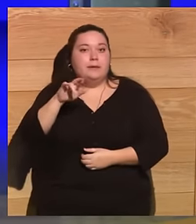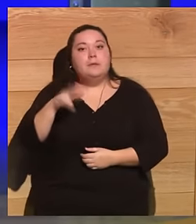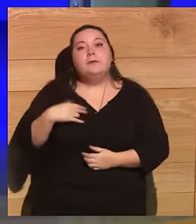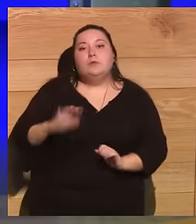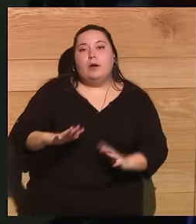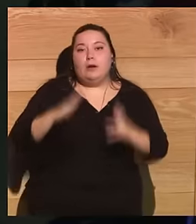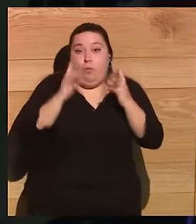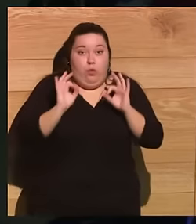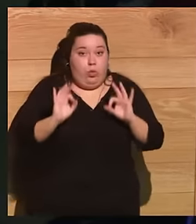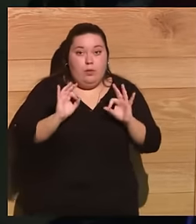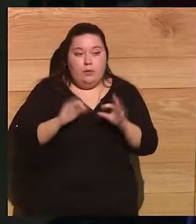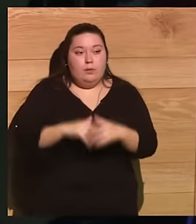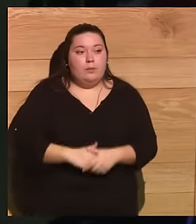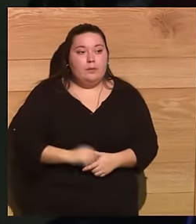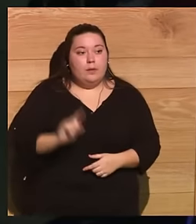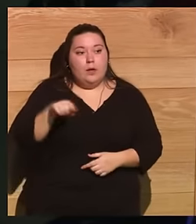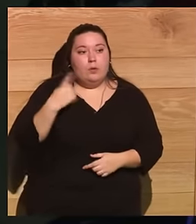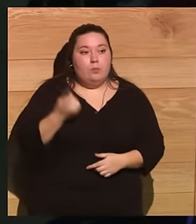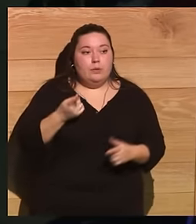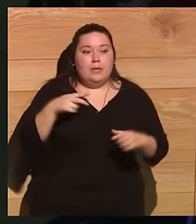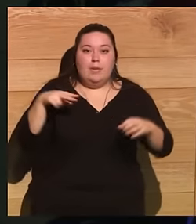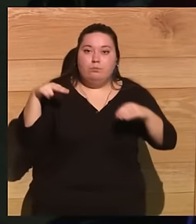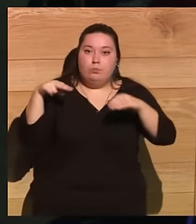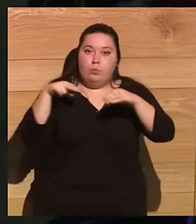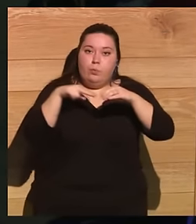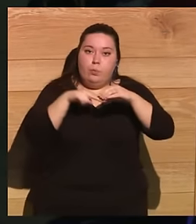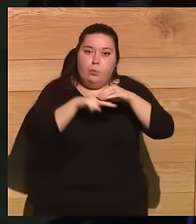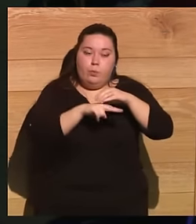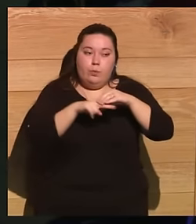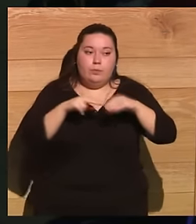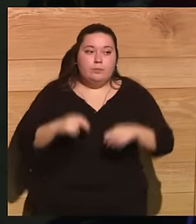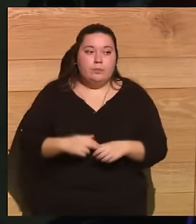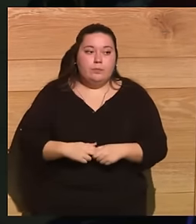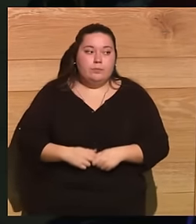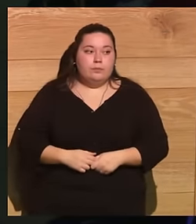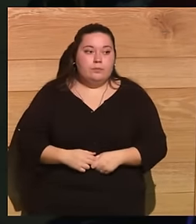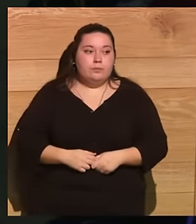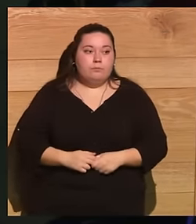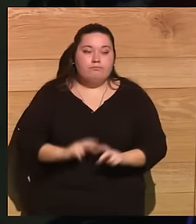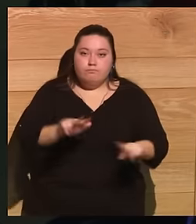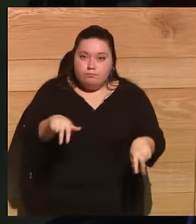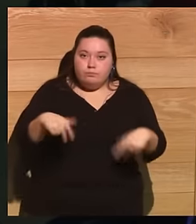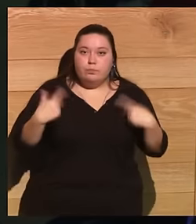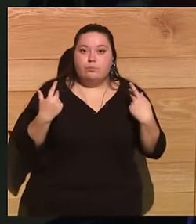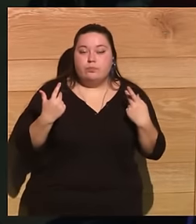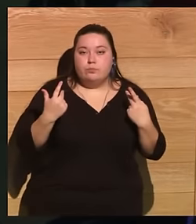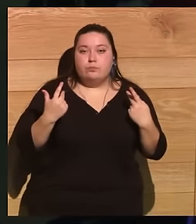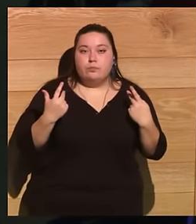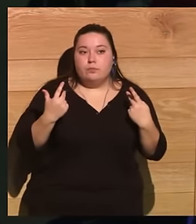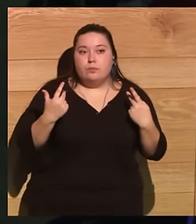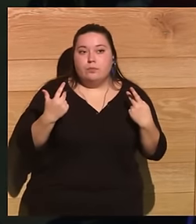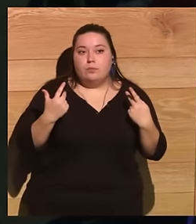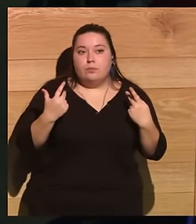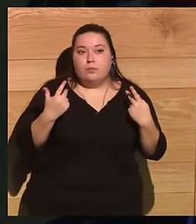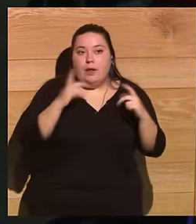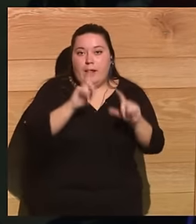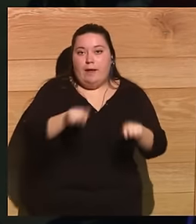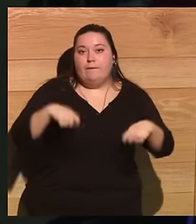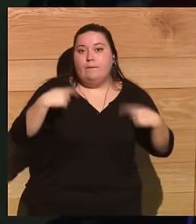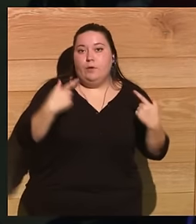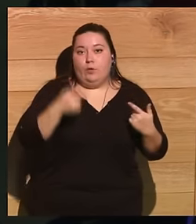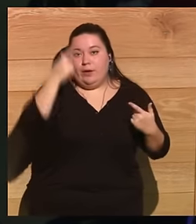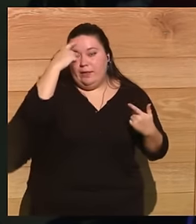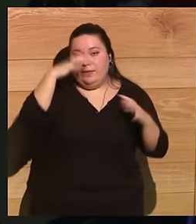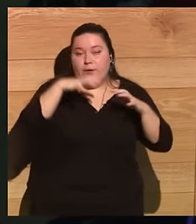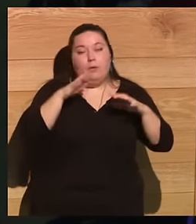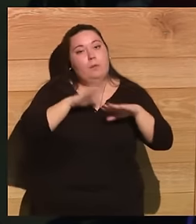apareció la resonancia magnética y nos permitió utilizar la biología normal del cerebro